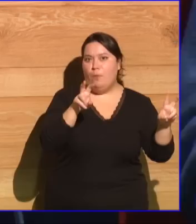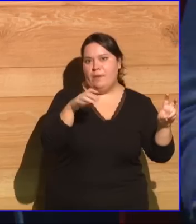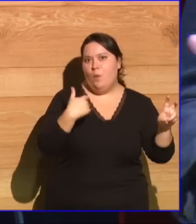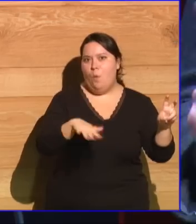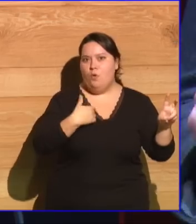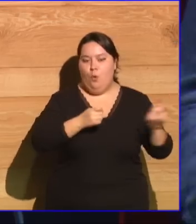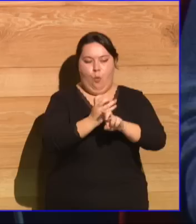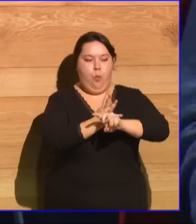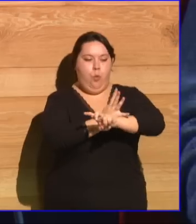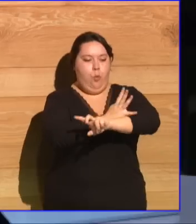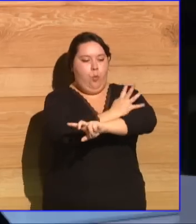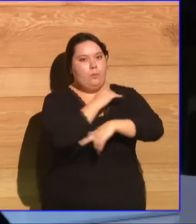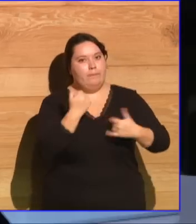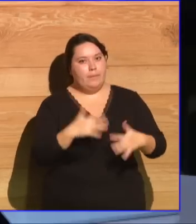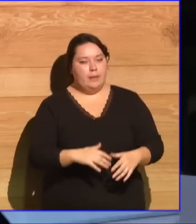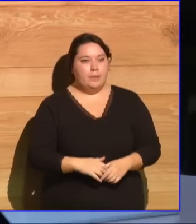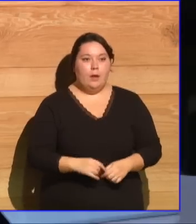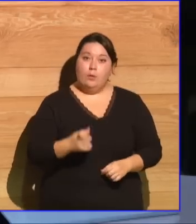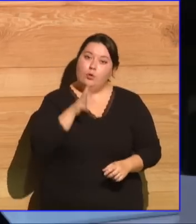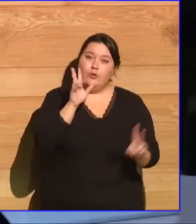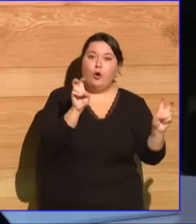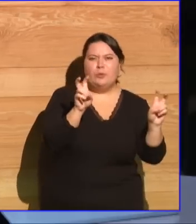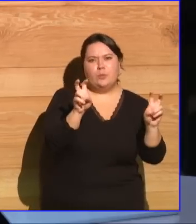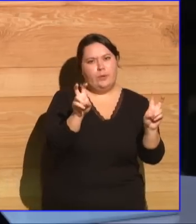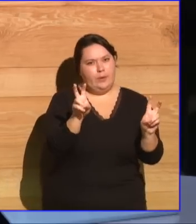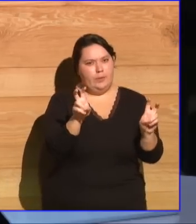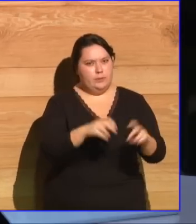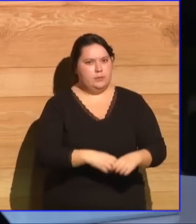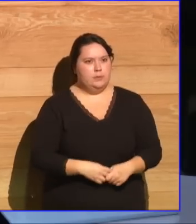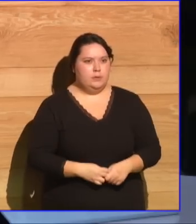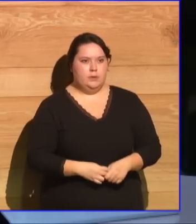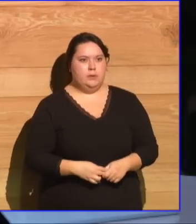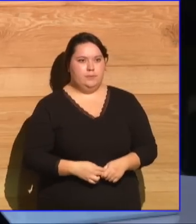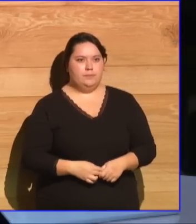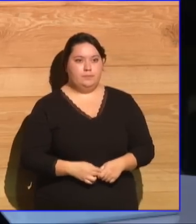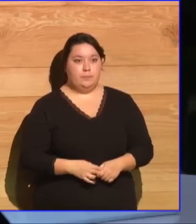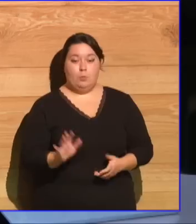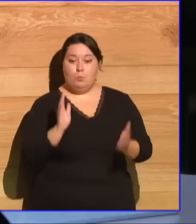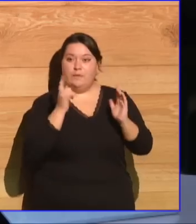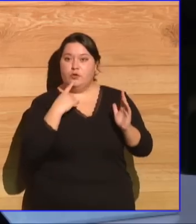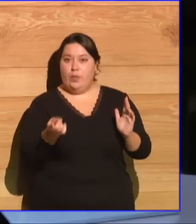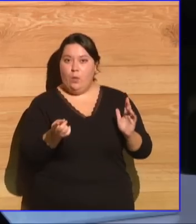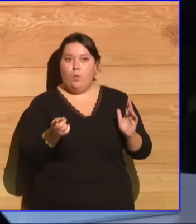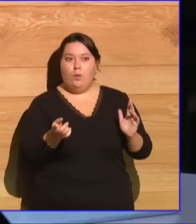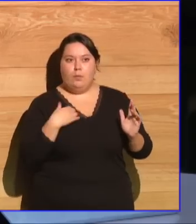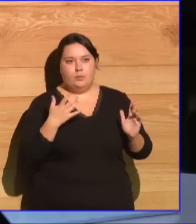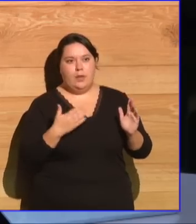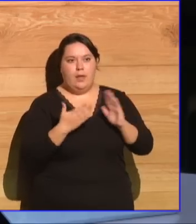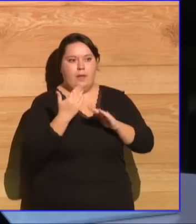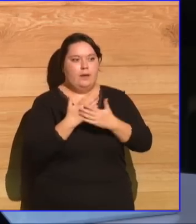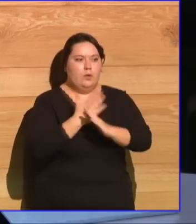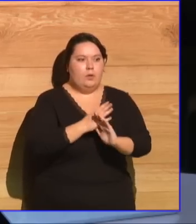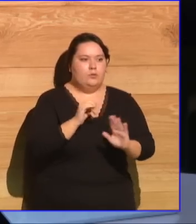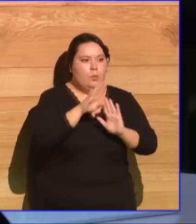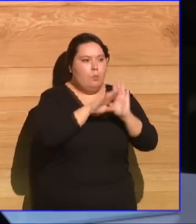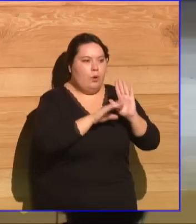ha erizado el Por eso lo voy a vello, decir entre muchas comillas. Y él mismo, cuando en un momento dado se le dijo eso, da igual, vamos a adelantarnos un poco porque Estamos así... ante el